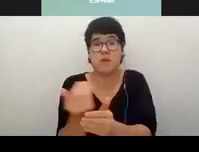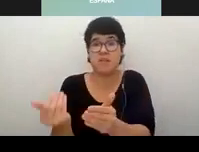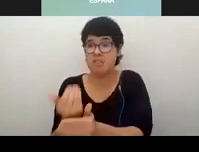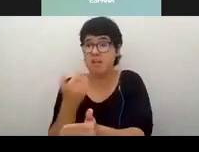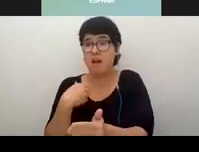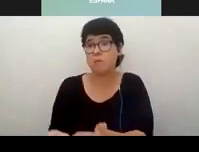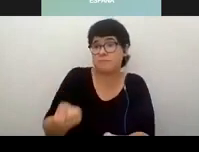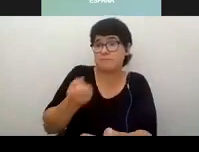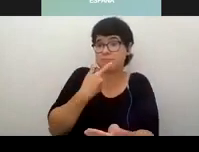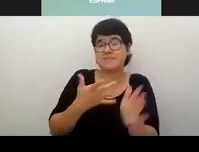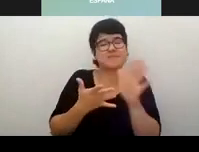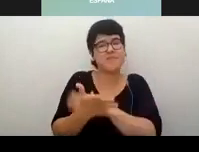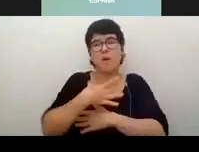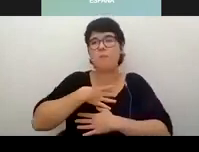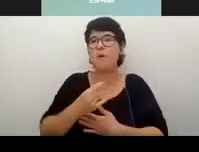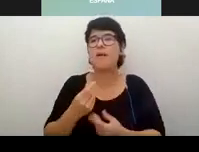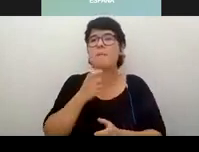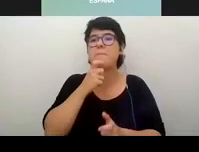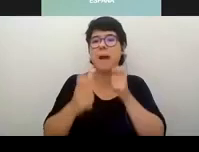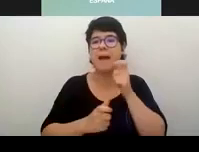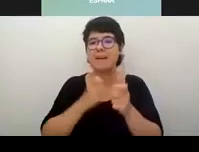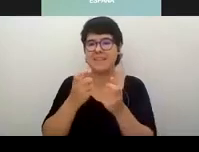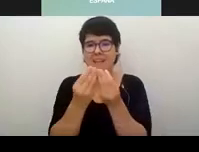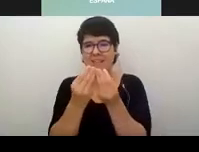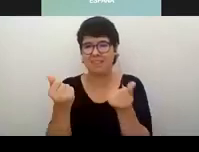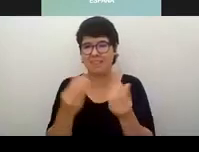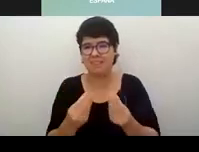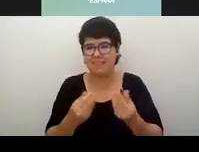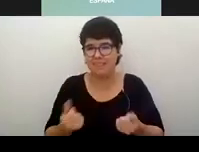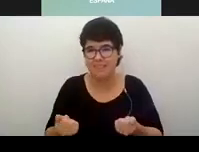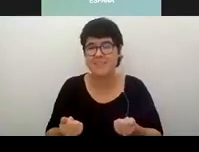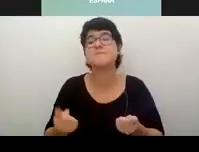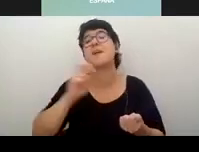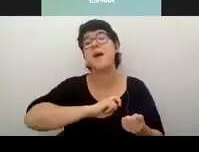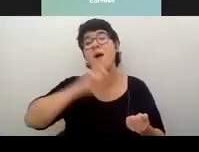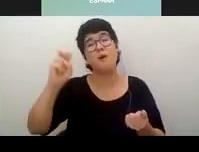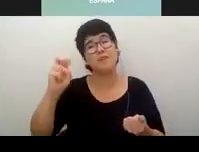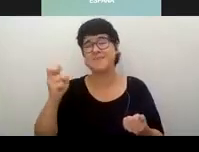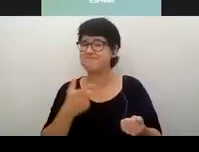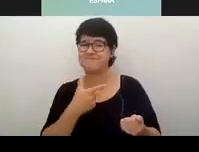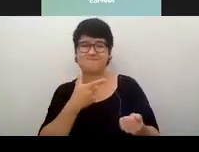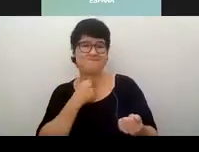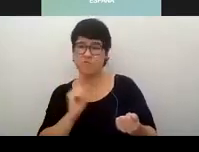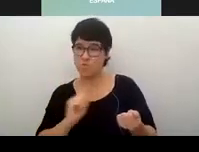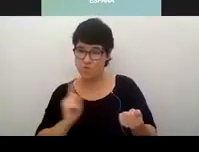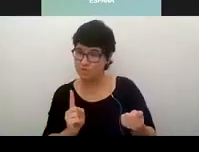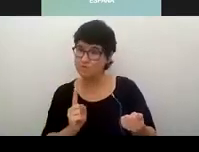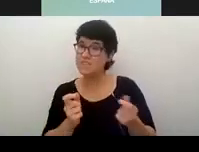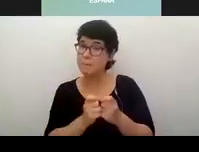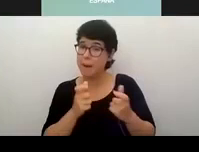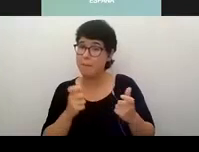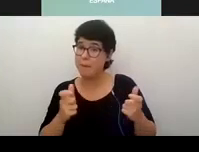eliminación de las bacterias adecuadas y que empiecen a proliferar bacterias no tan deseables y